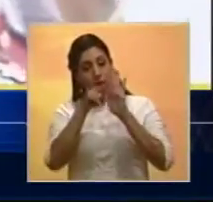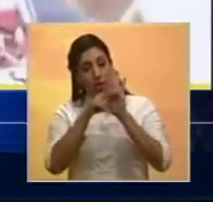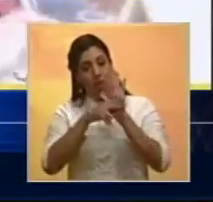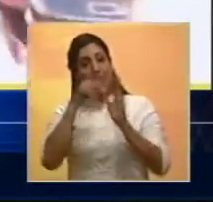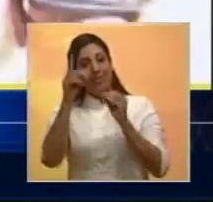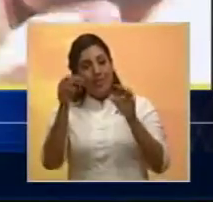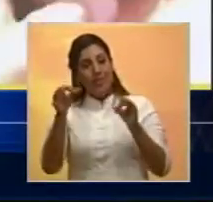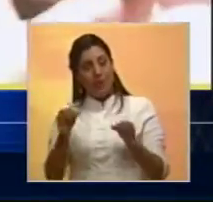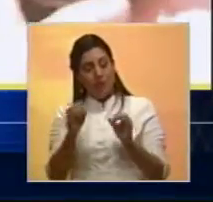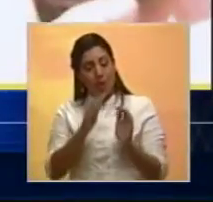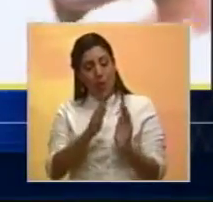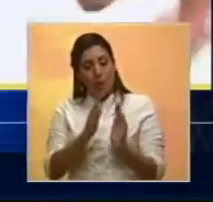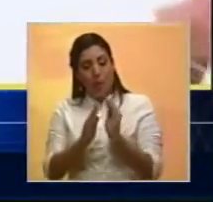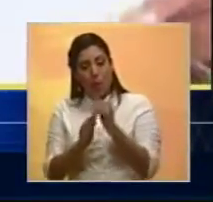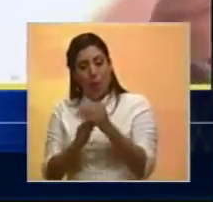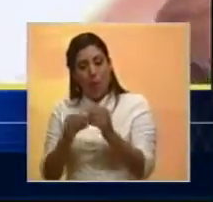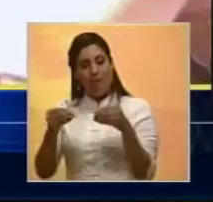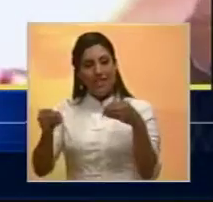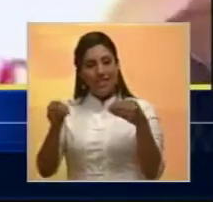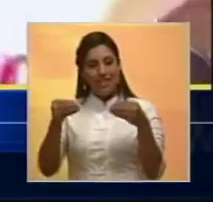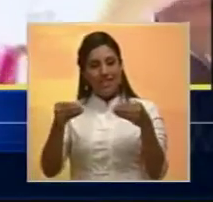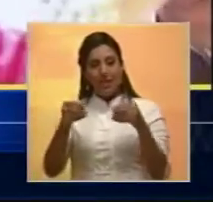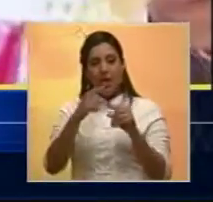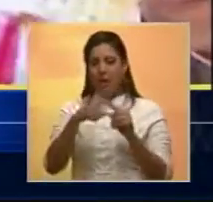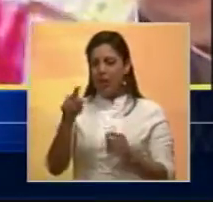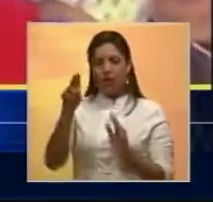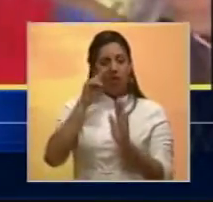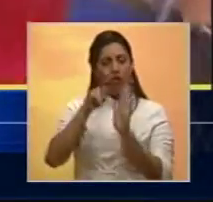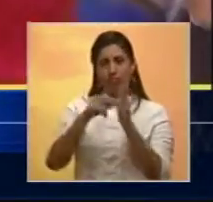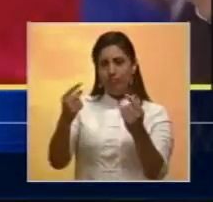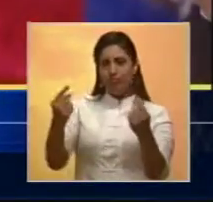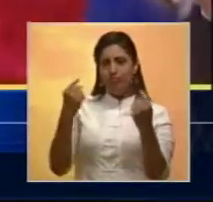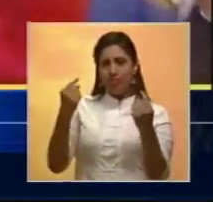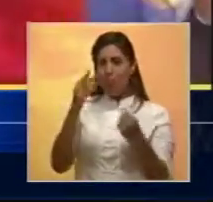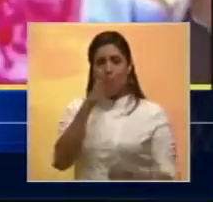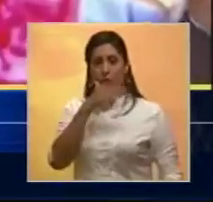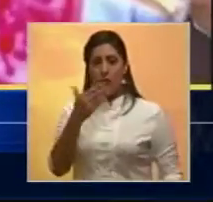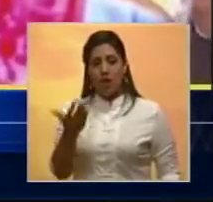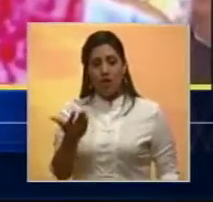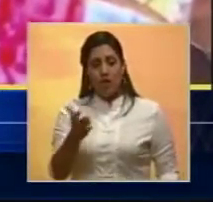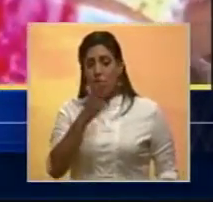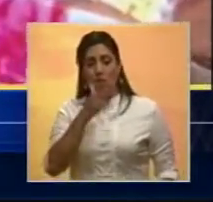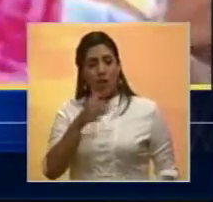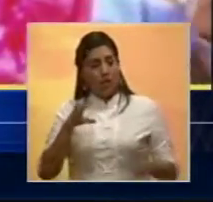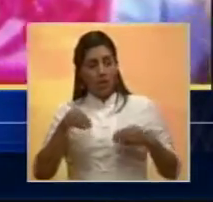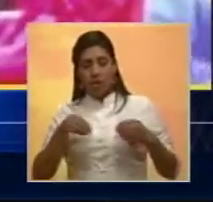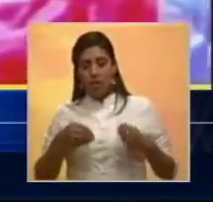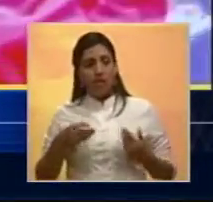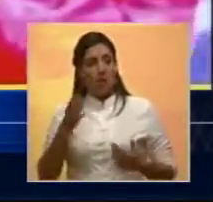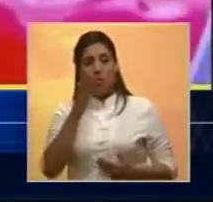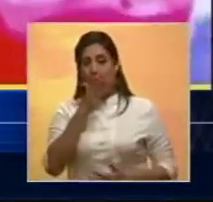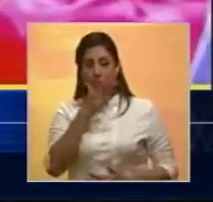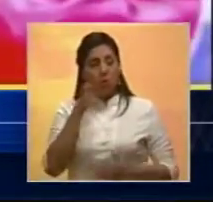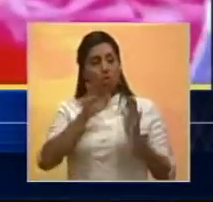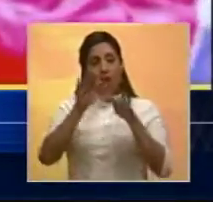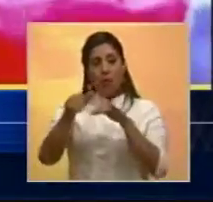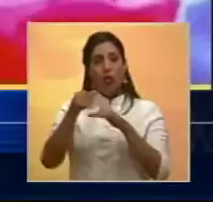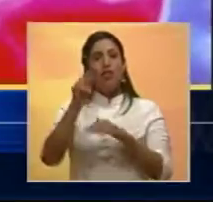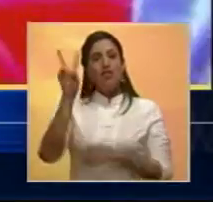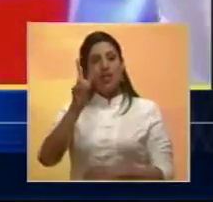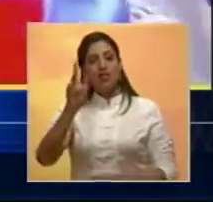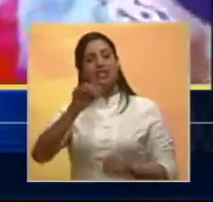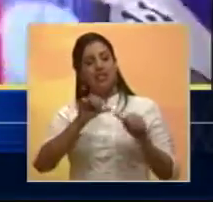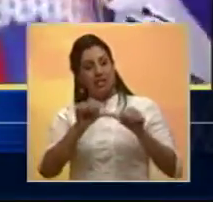hacerse de forma gradual y flexible. Bueno, ese incumplimiento no existe, no lo reconocemos, no lo avalamos y